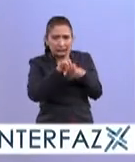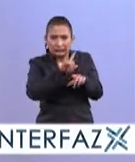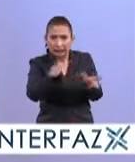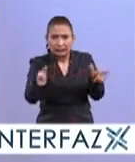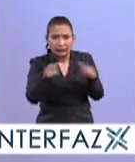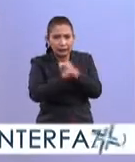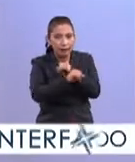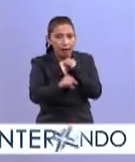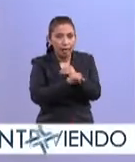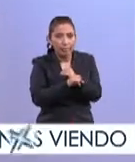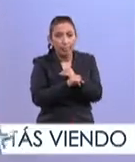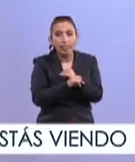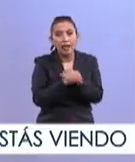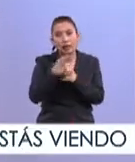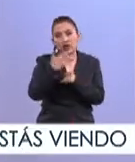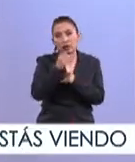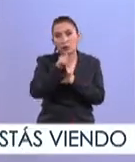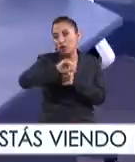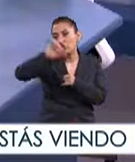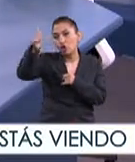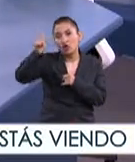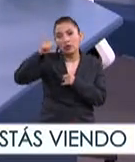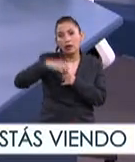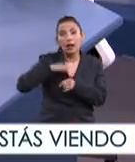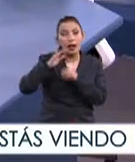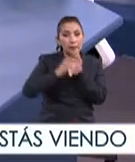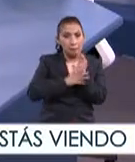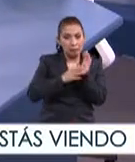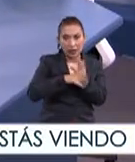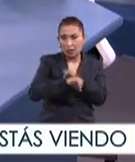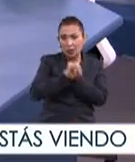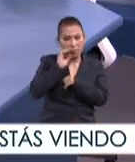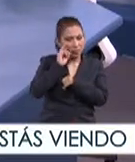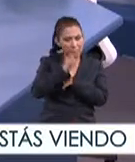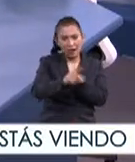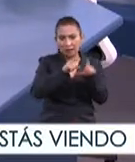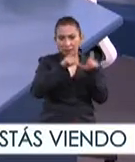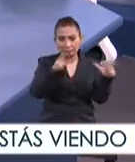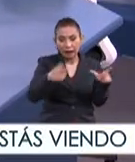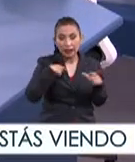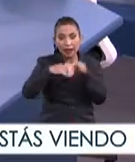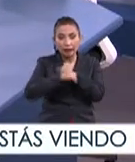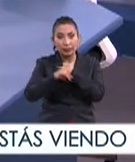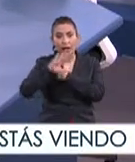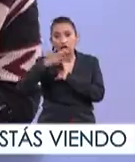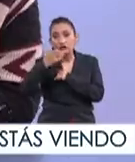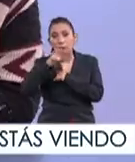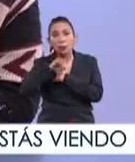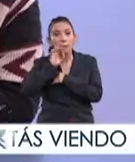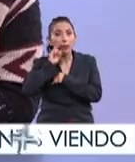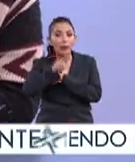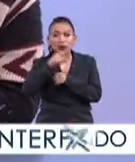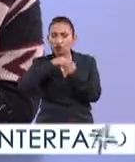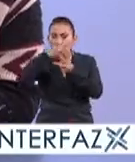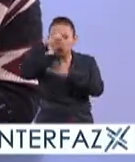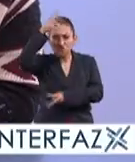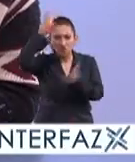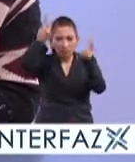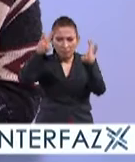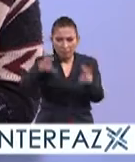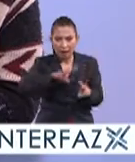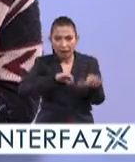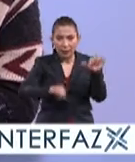esta página y bueno, en el Chopo y en el resto. Sí, la página ya está, ya se puede consultar y en la página del Chopo pueden ver toda la